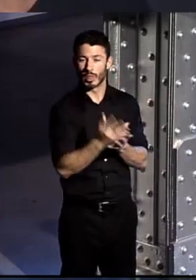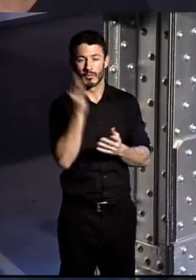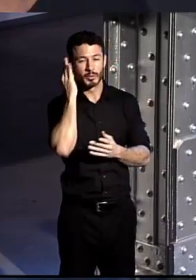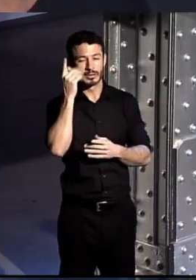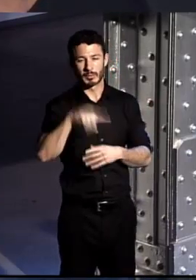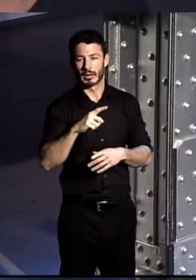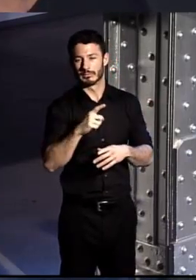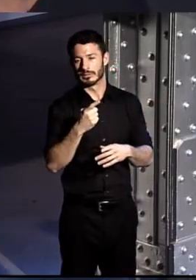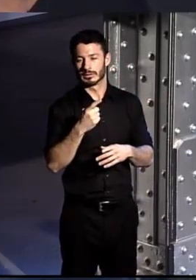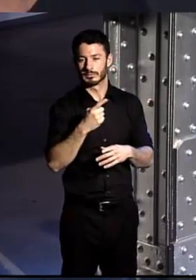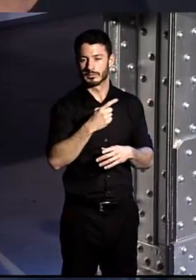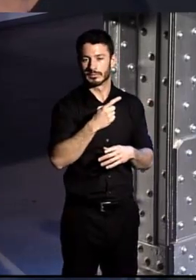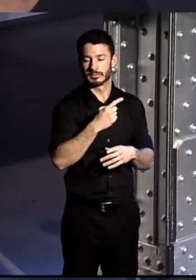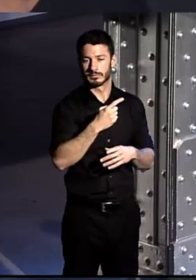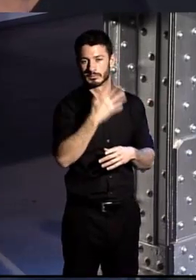hoy...